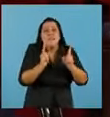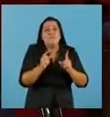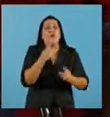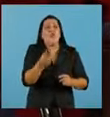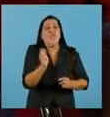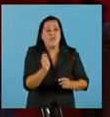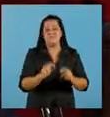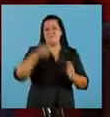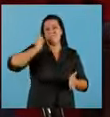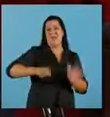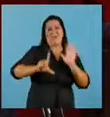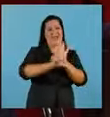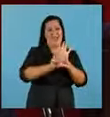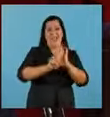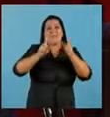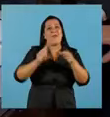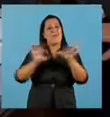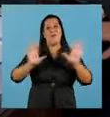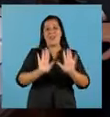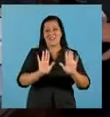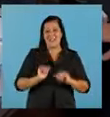democracia.